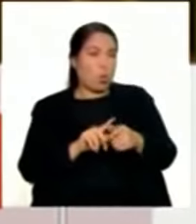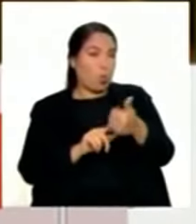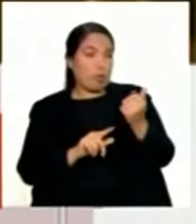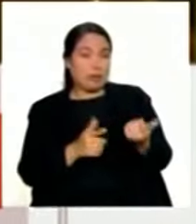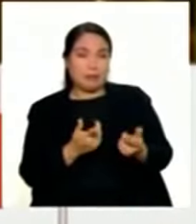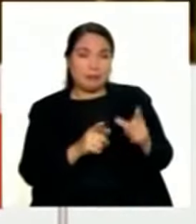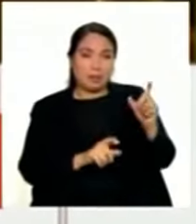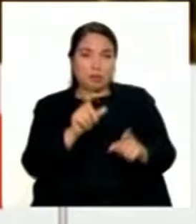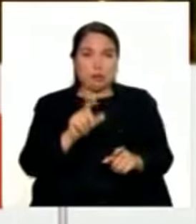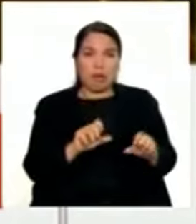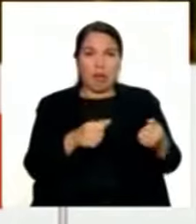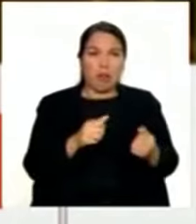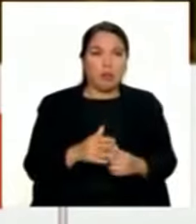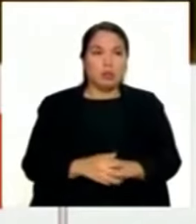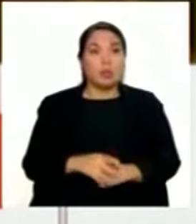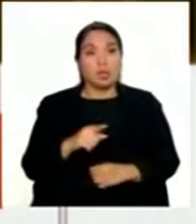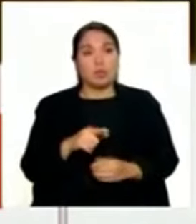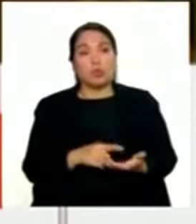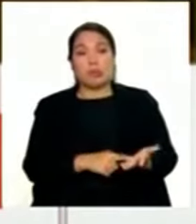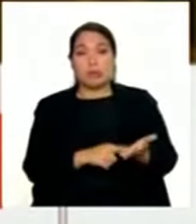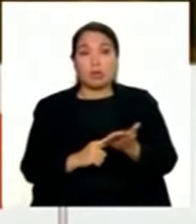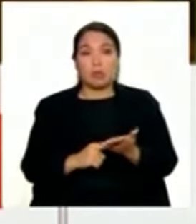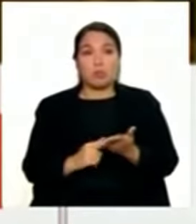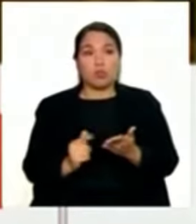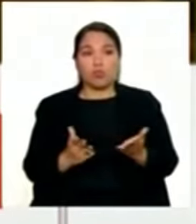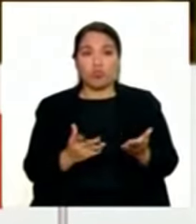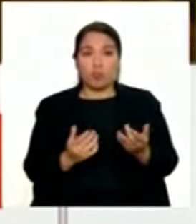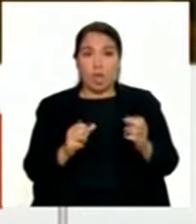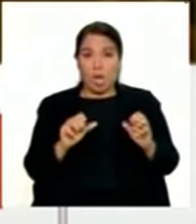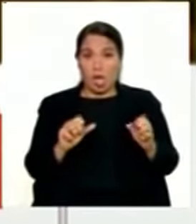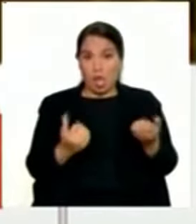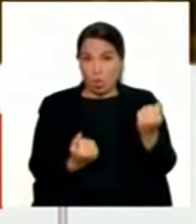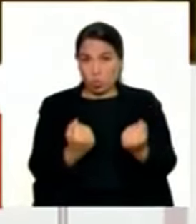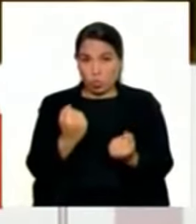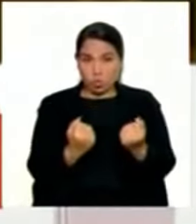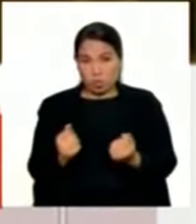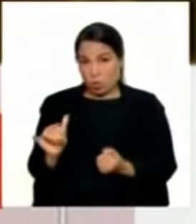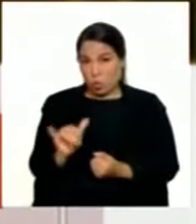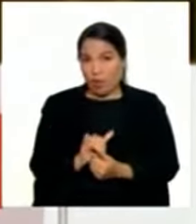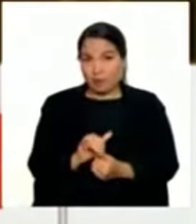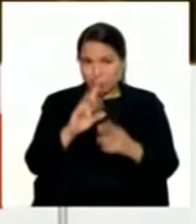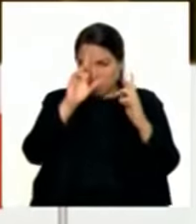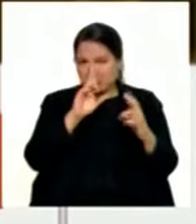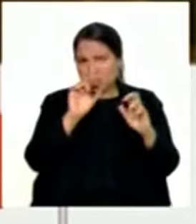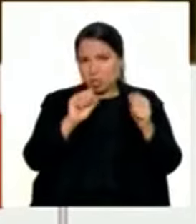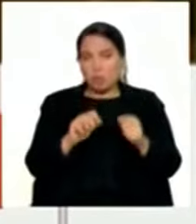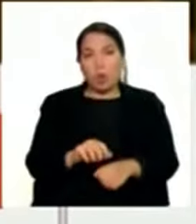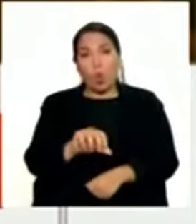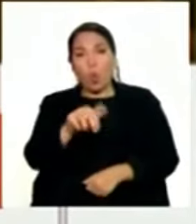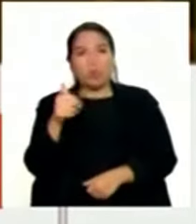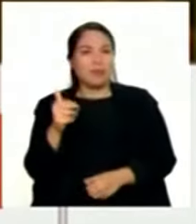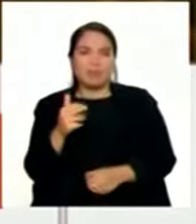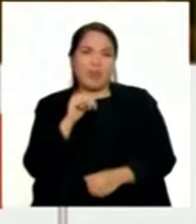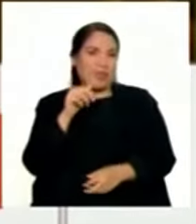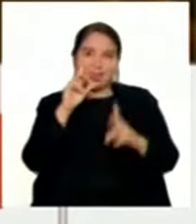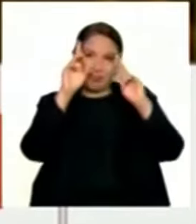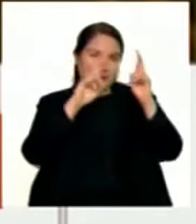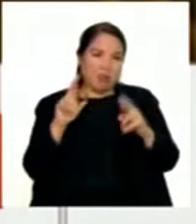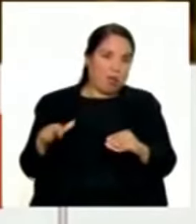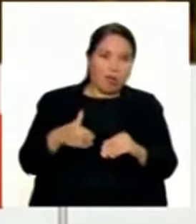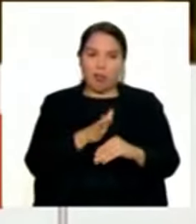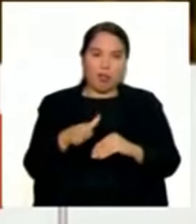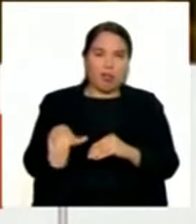por ejemplo, un carril preferencial como si fueran autos, ellos lo respetan. Pero después hay otros que son más, que no respetan, que se metan, la